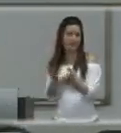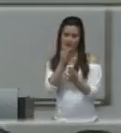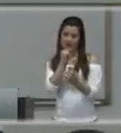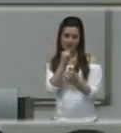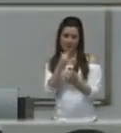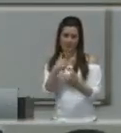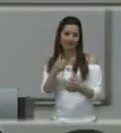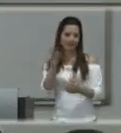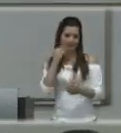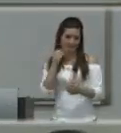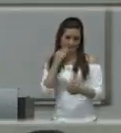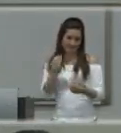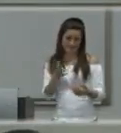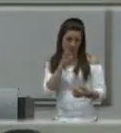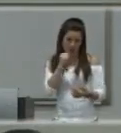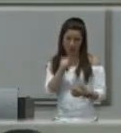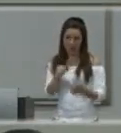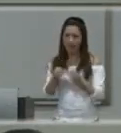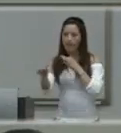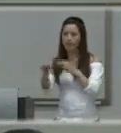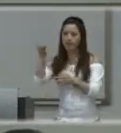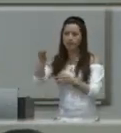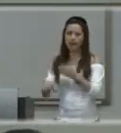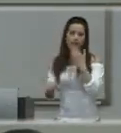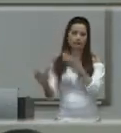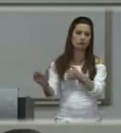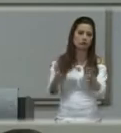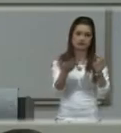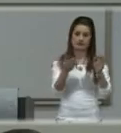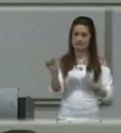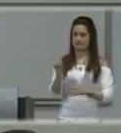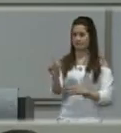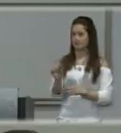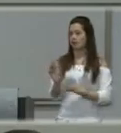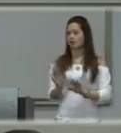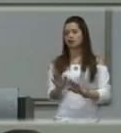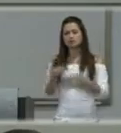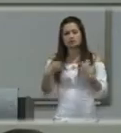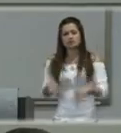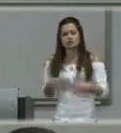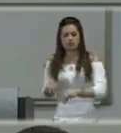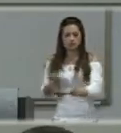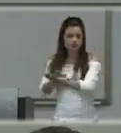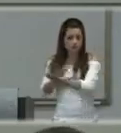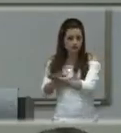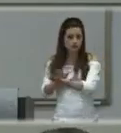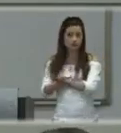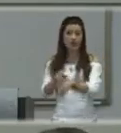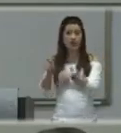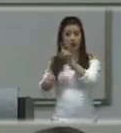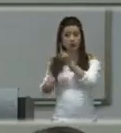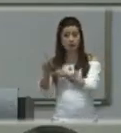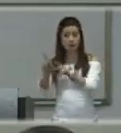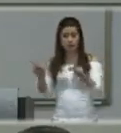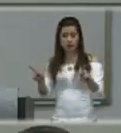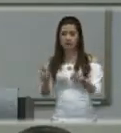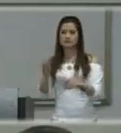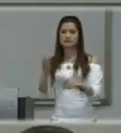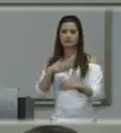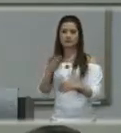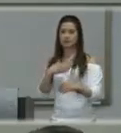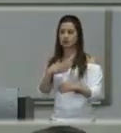específico. Pero lo que es importante saber es que hay personas que quieren proteger el patrimonio.